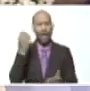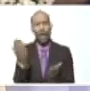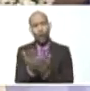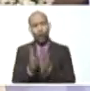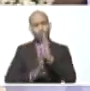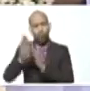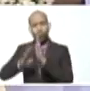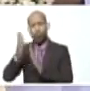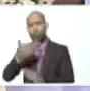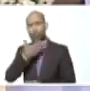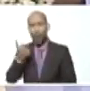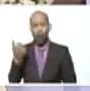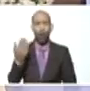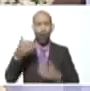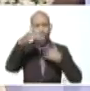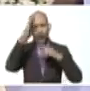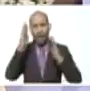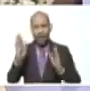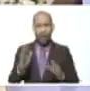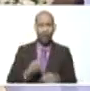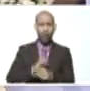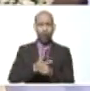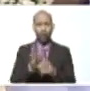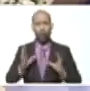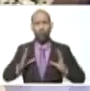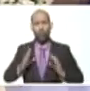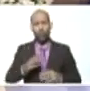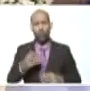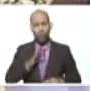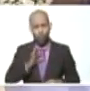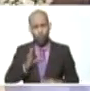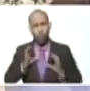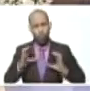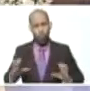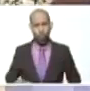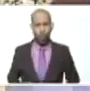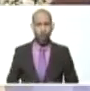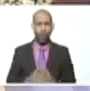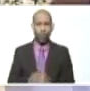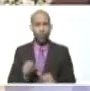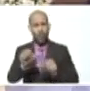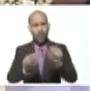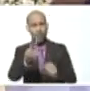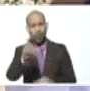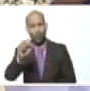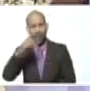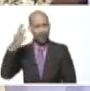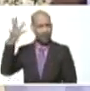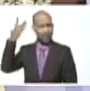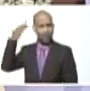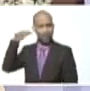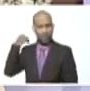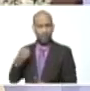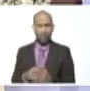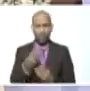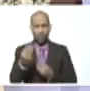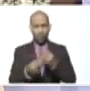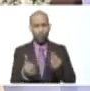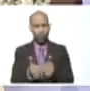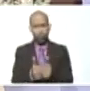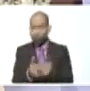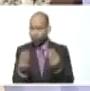mejoren la atención sanitaria, como lo hicieron aquellos galenos de comienzo del siglo XX, de los cuales nuestro beato fue compañero